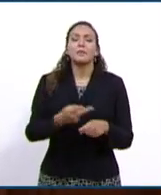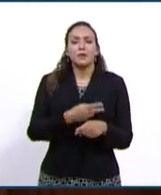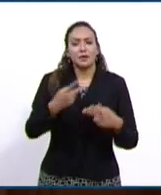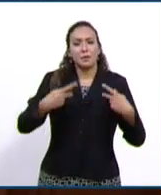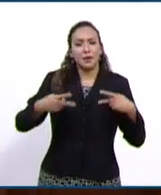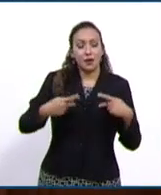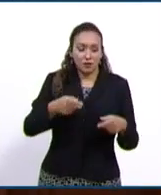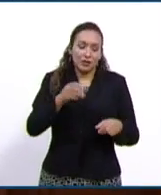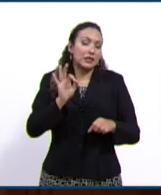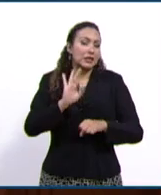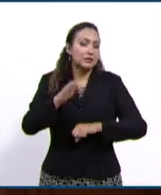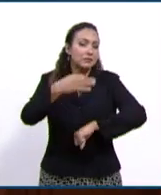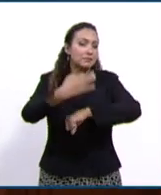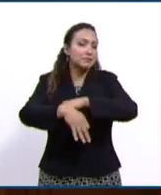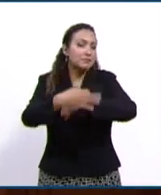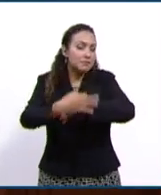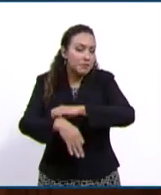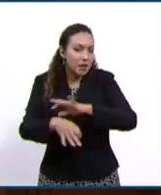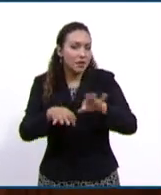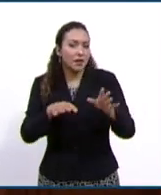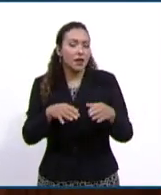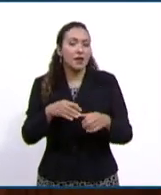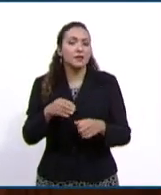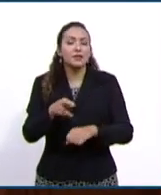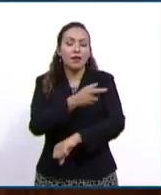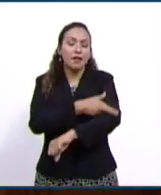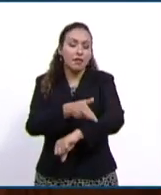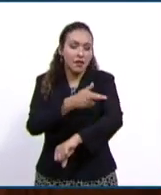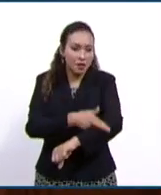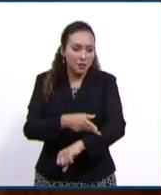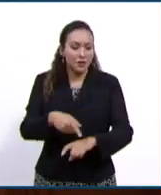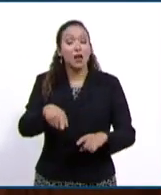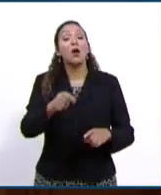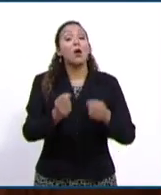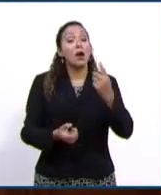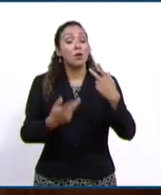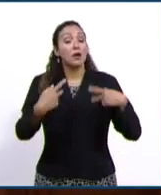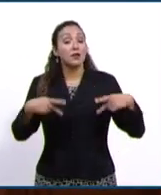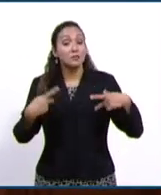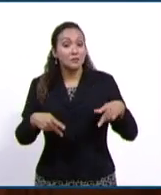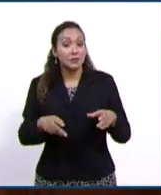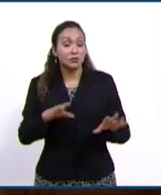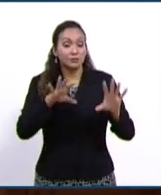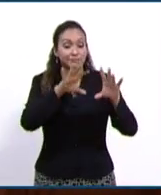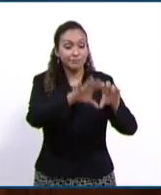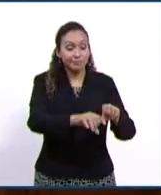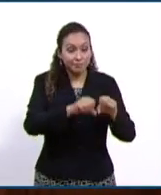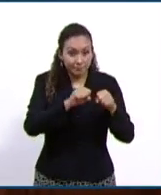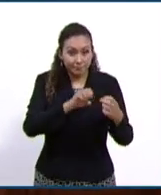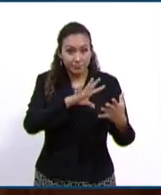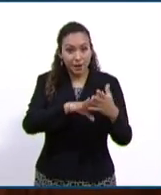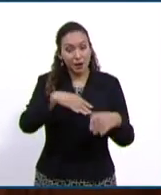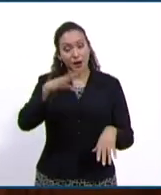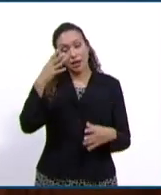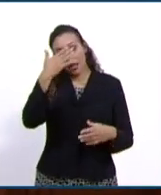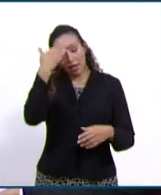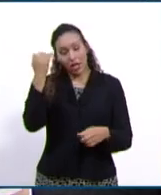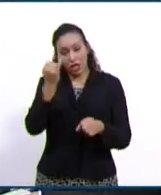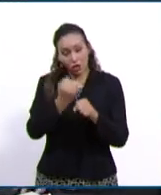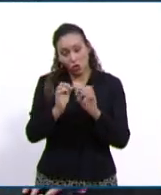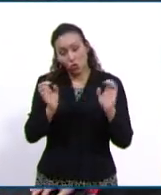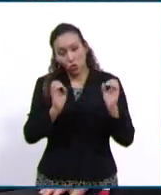penalmente imputadas, quienes debemos recordar gozan de presunción de inocencia hasta no ser declaradas